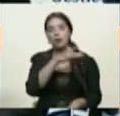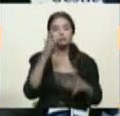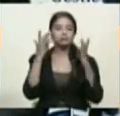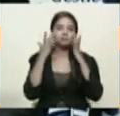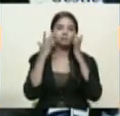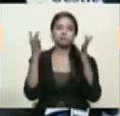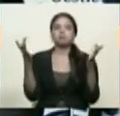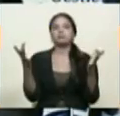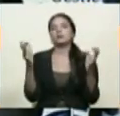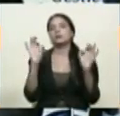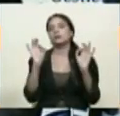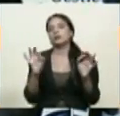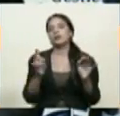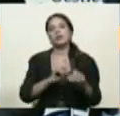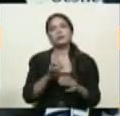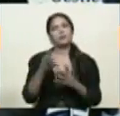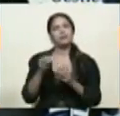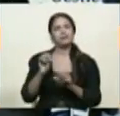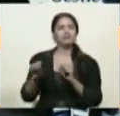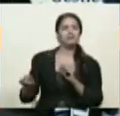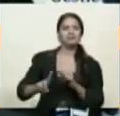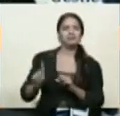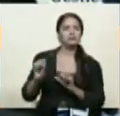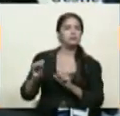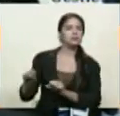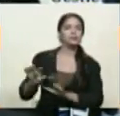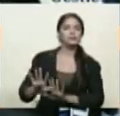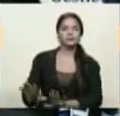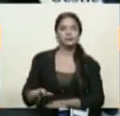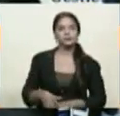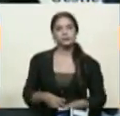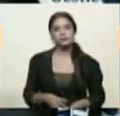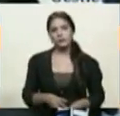y no acompañó semejante aventura